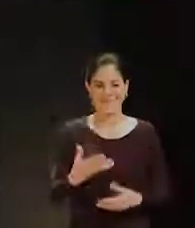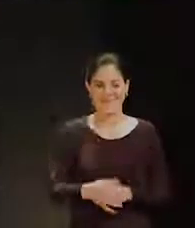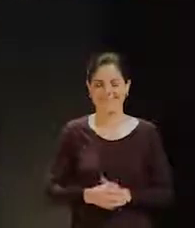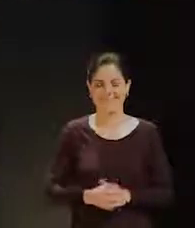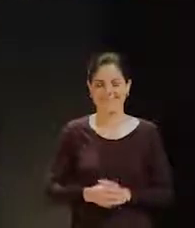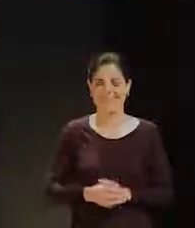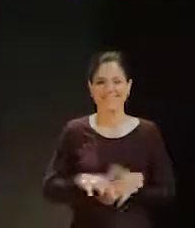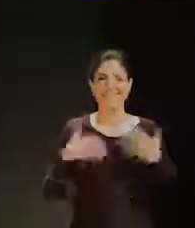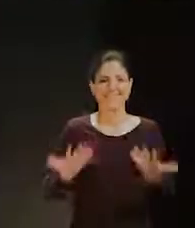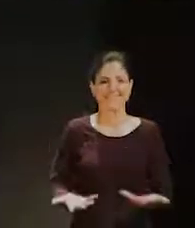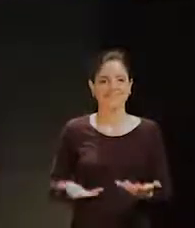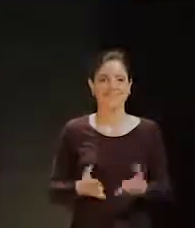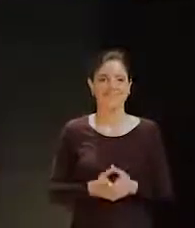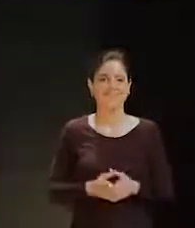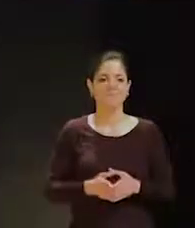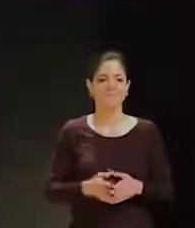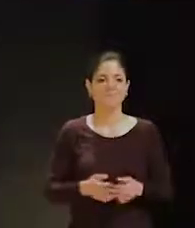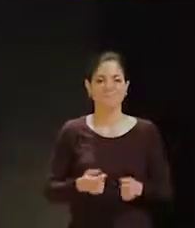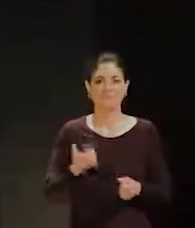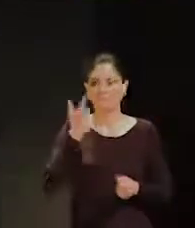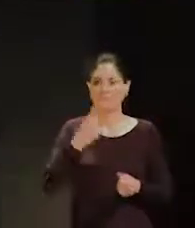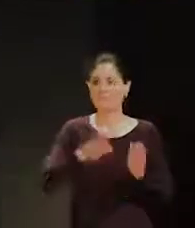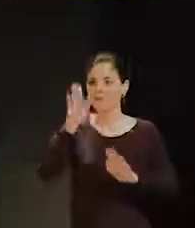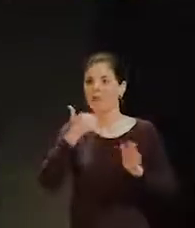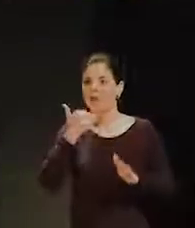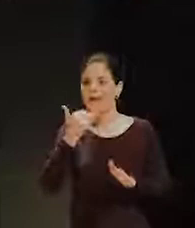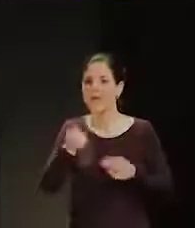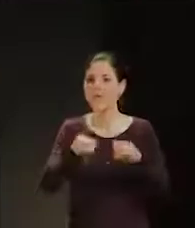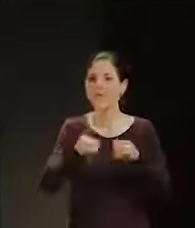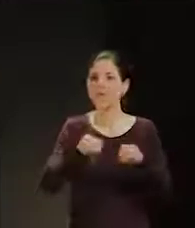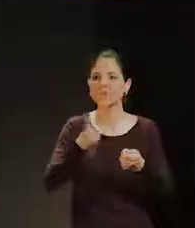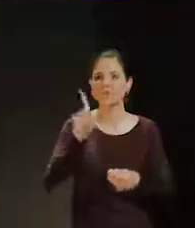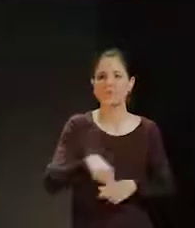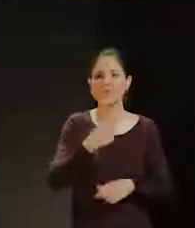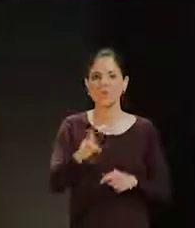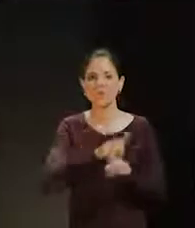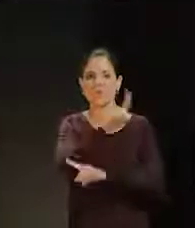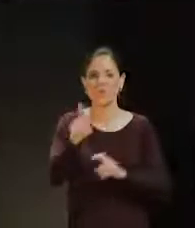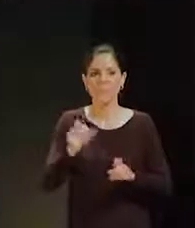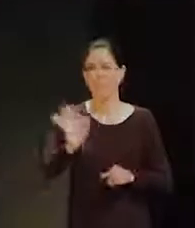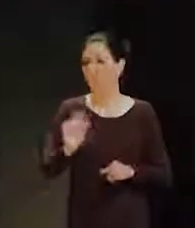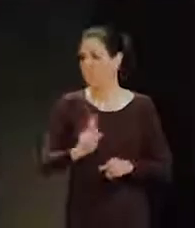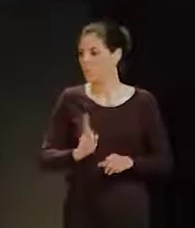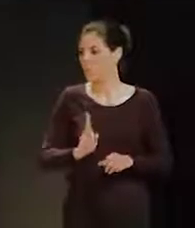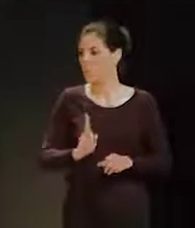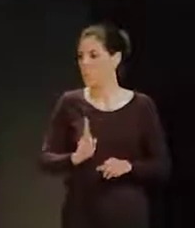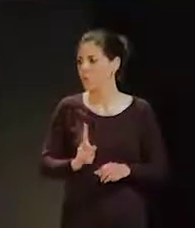Guay. Entonces, es que no veo, supongo que hay alguien controlando si va a haber preguntas o no.